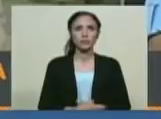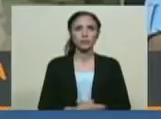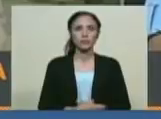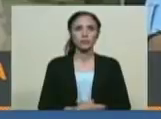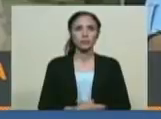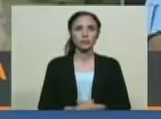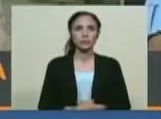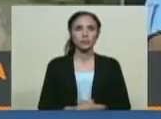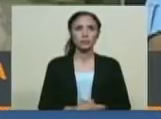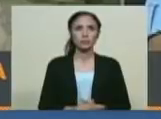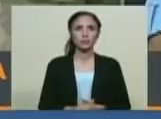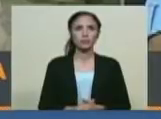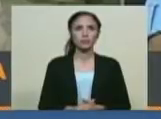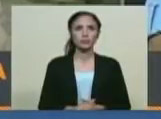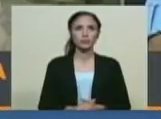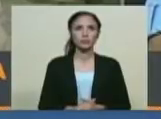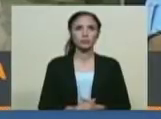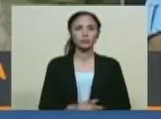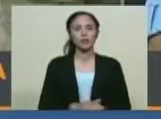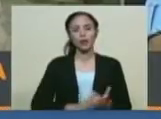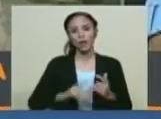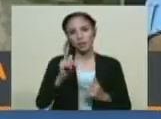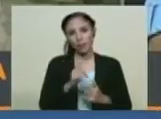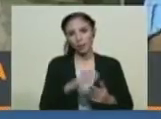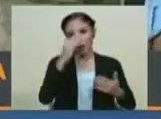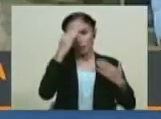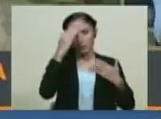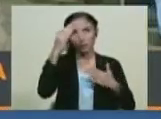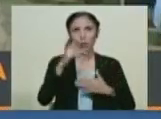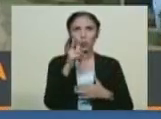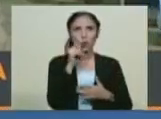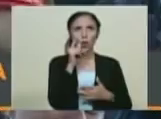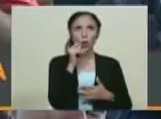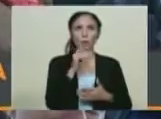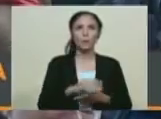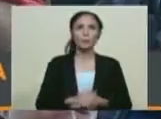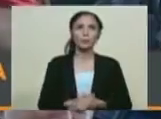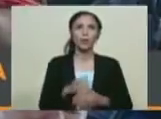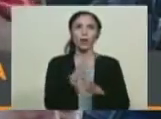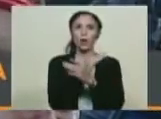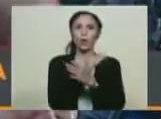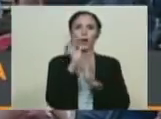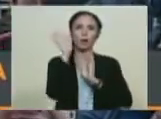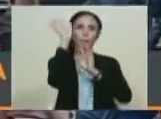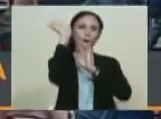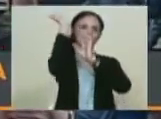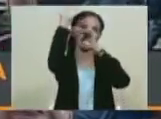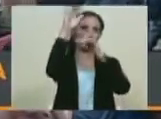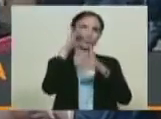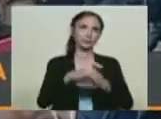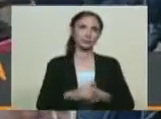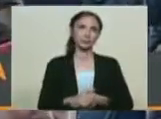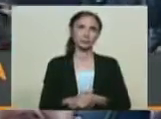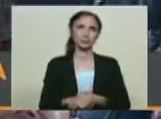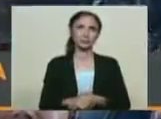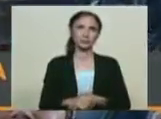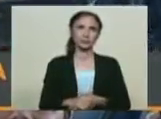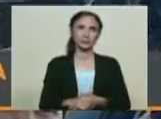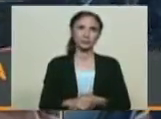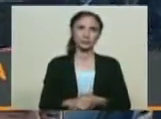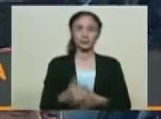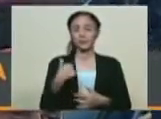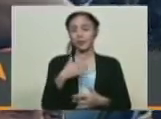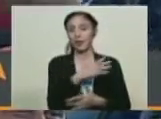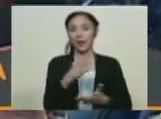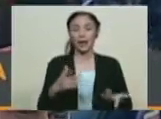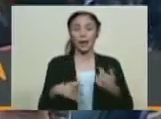que no pela una de tres, Cruz Lairet, del municipio García. Gloria del